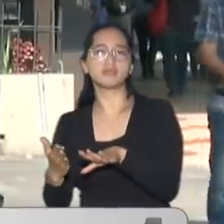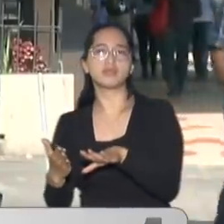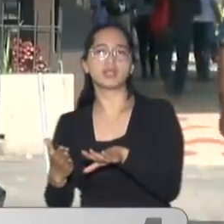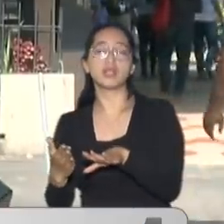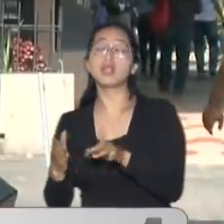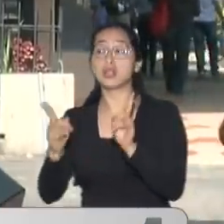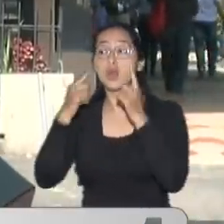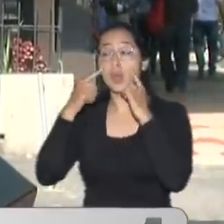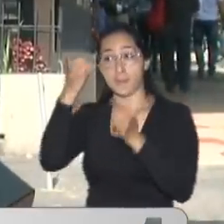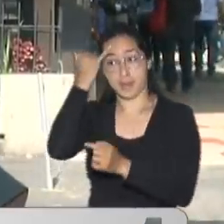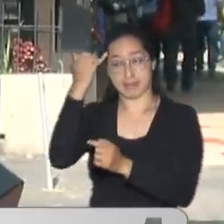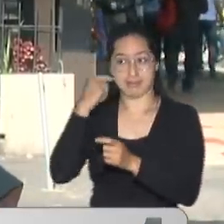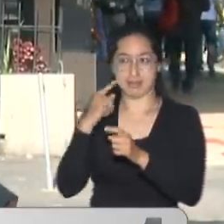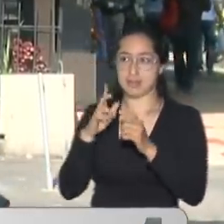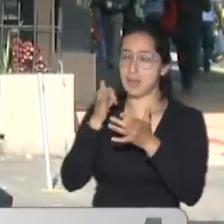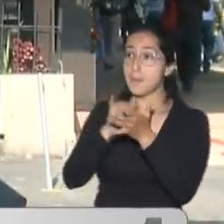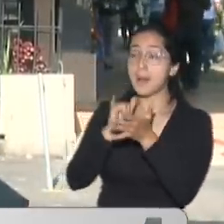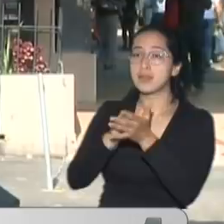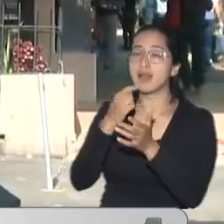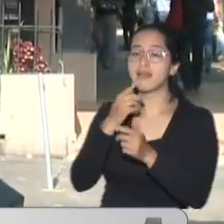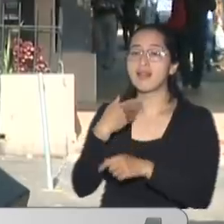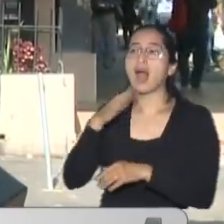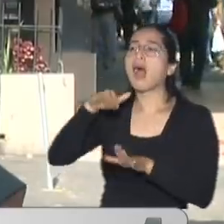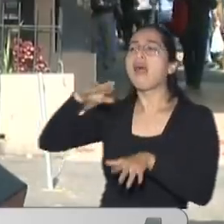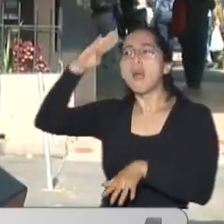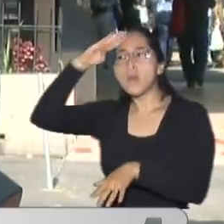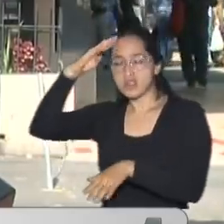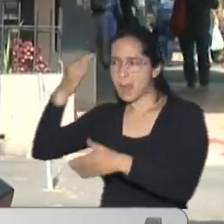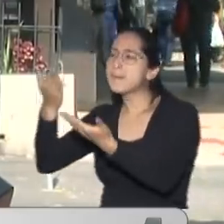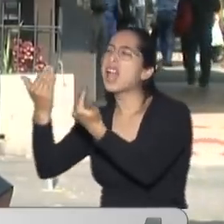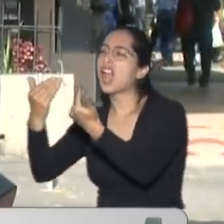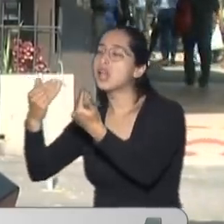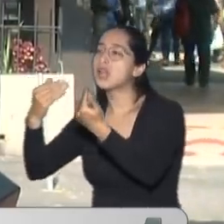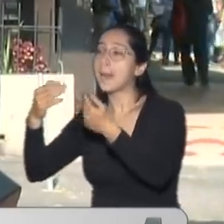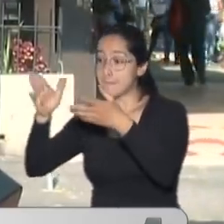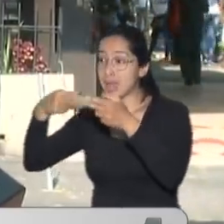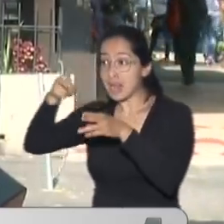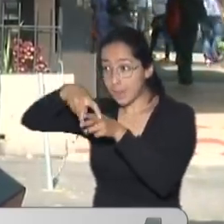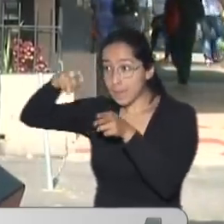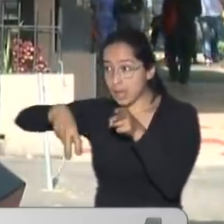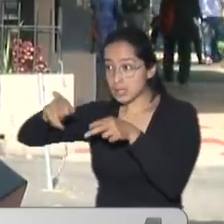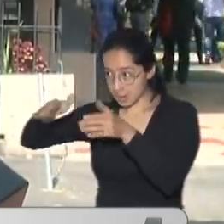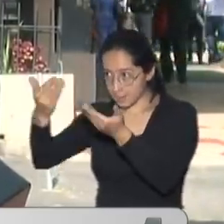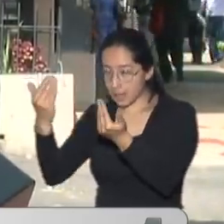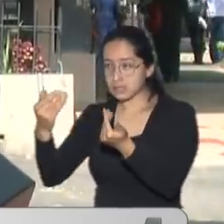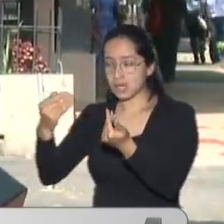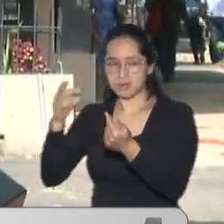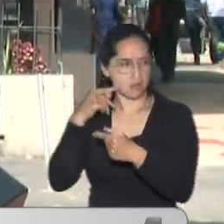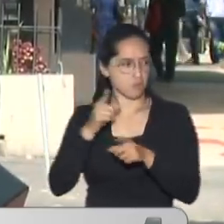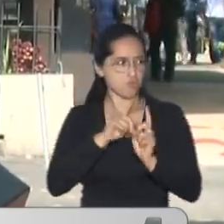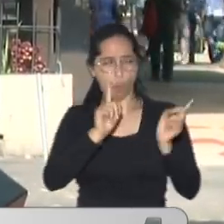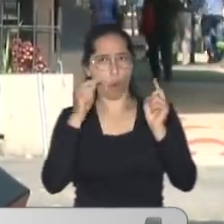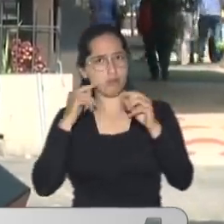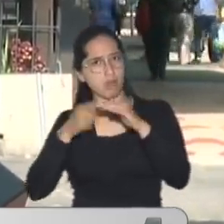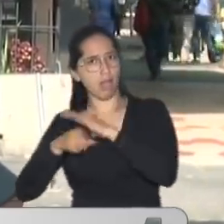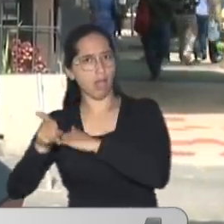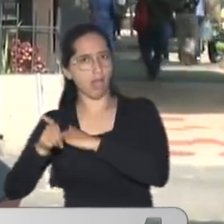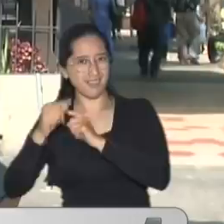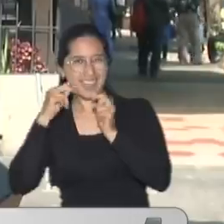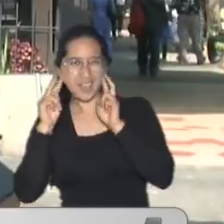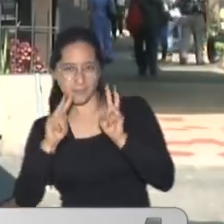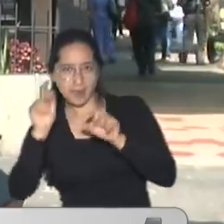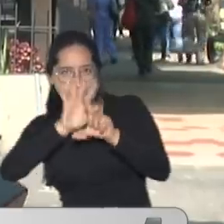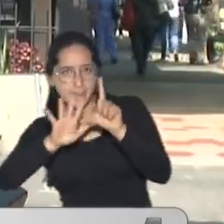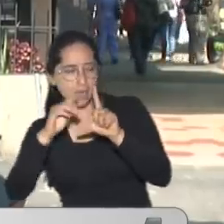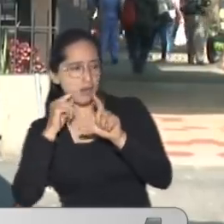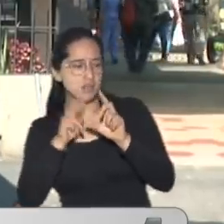aborda, él sale adelante de la patrulla, el policía se baja, lo único que se baja es sacar la pistola hasta donde se ve el video y